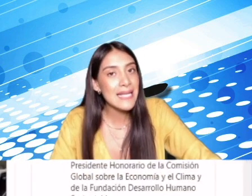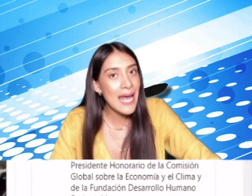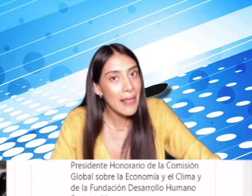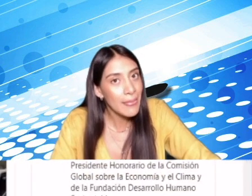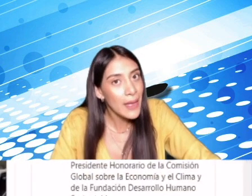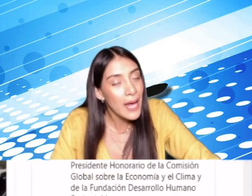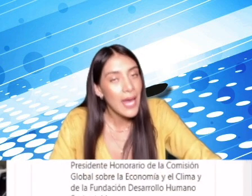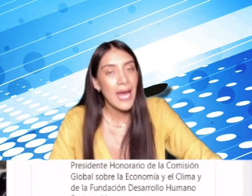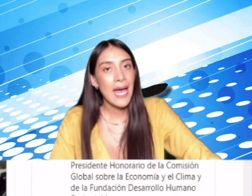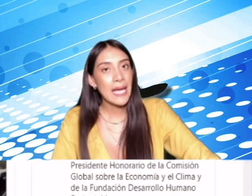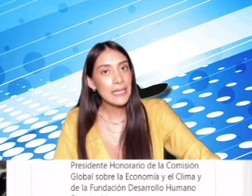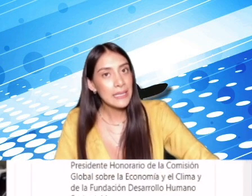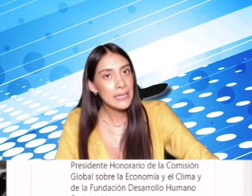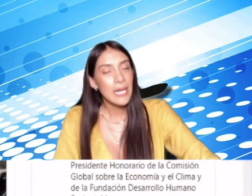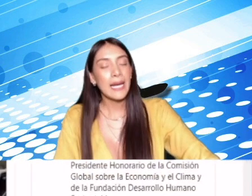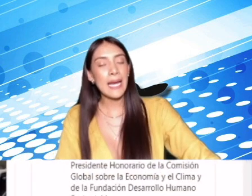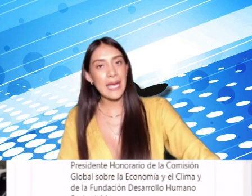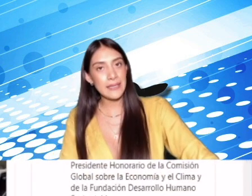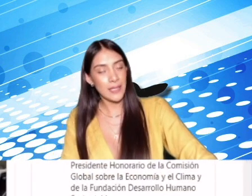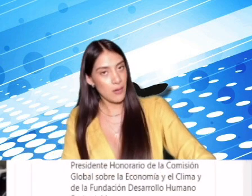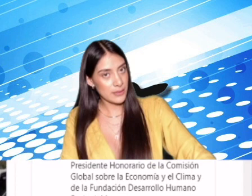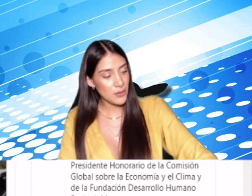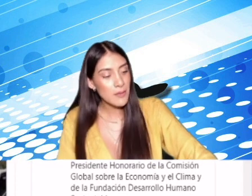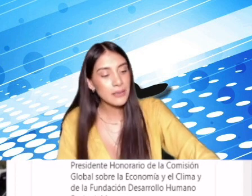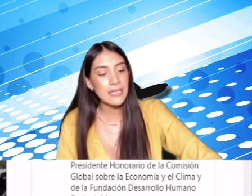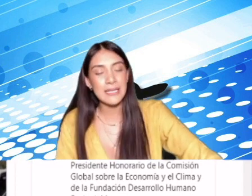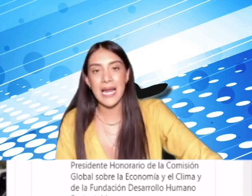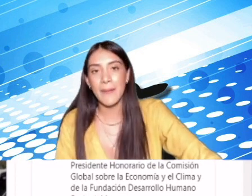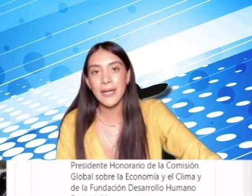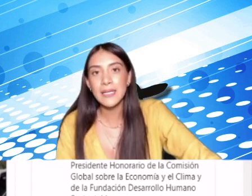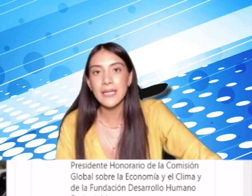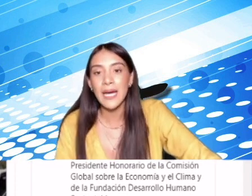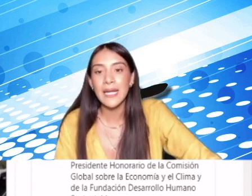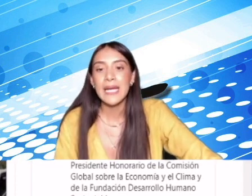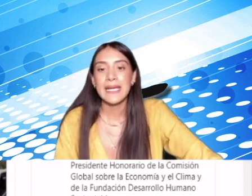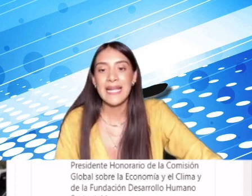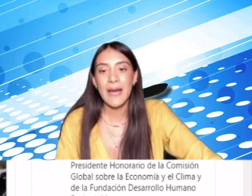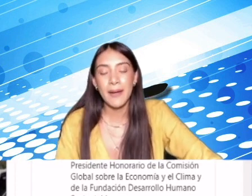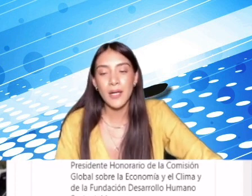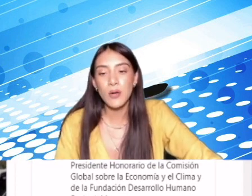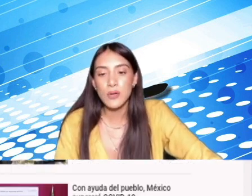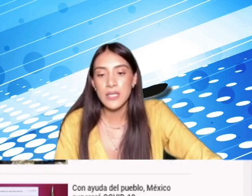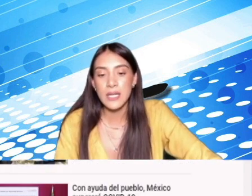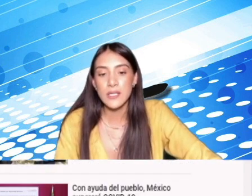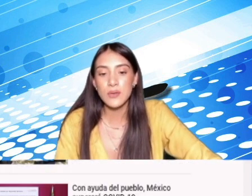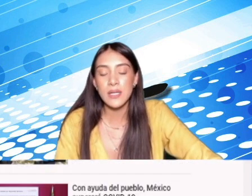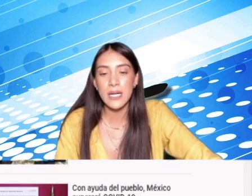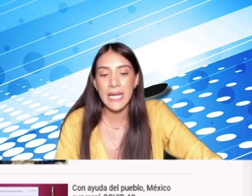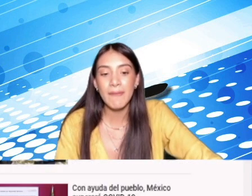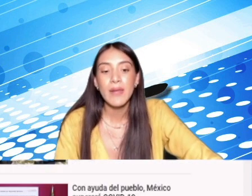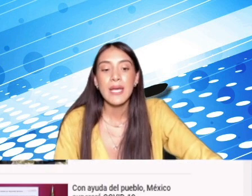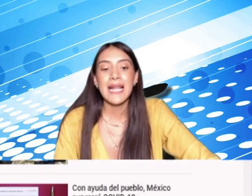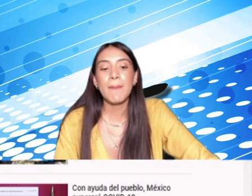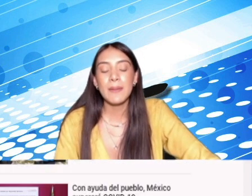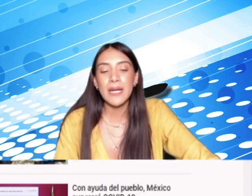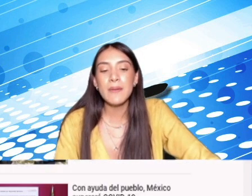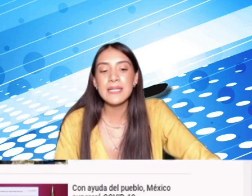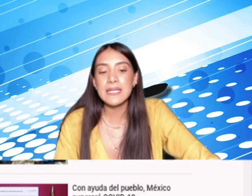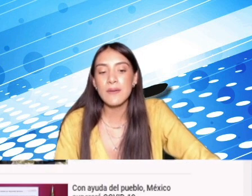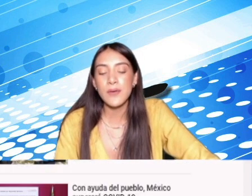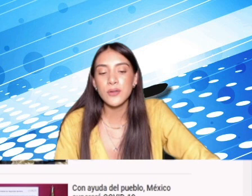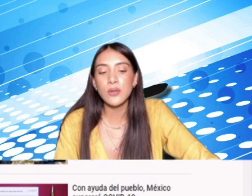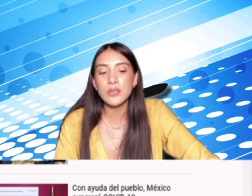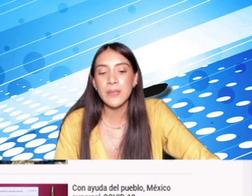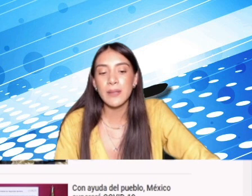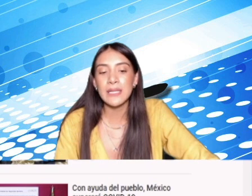crean que se anda ahí calladita, no, la señora Beatriz la van a hartar y la van a conocer, esa es una realidad. La primera vez